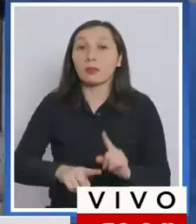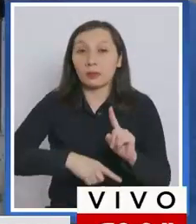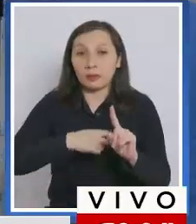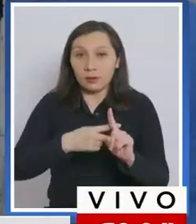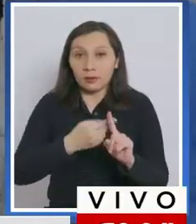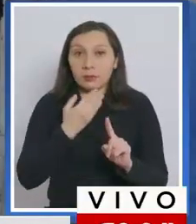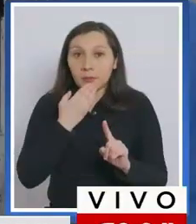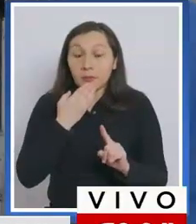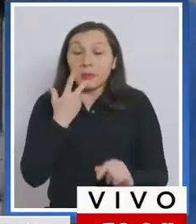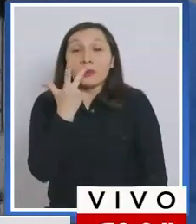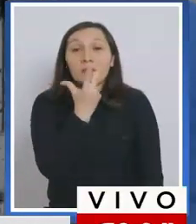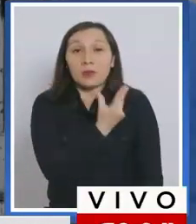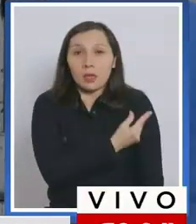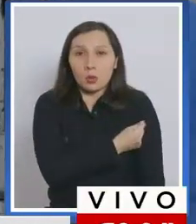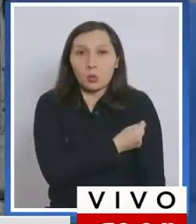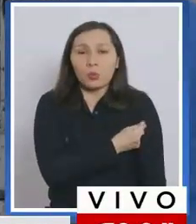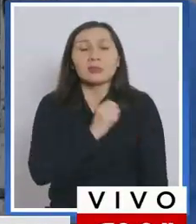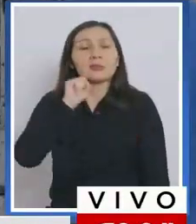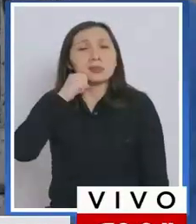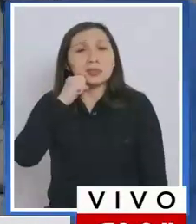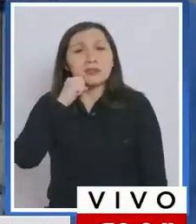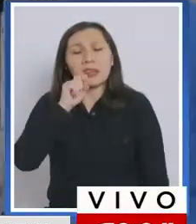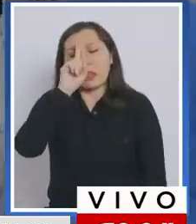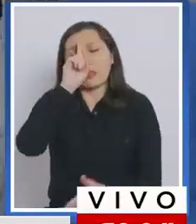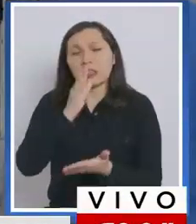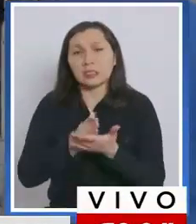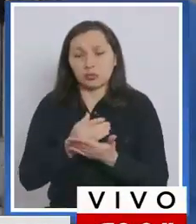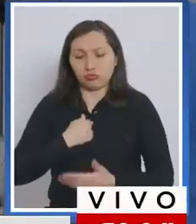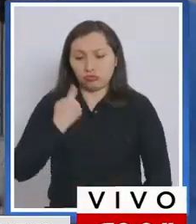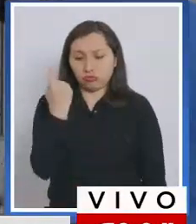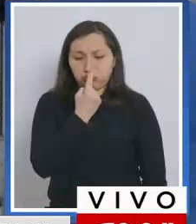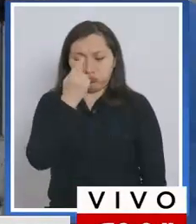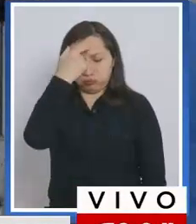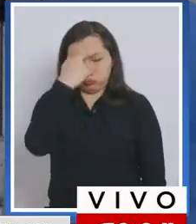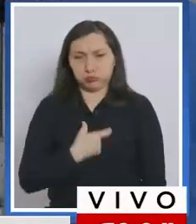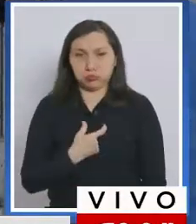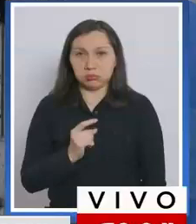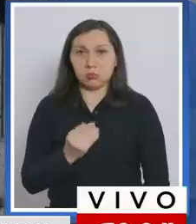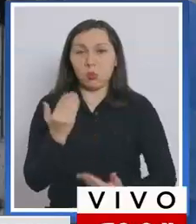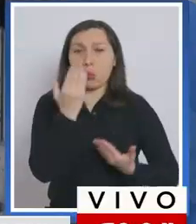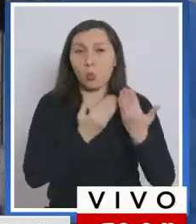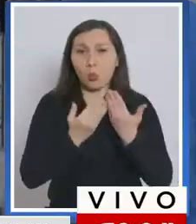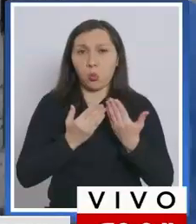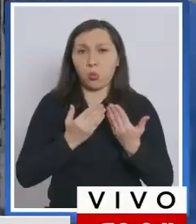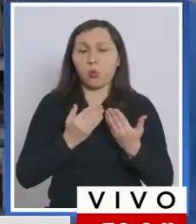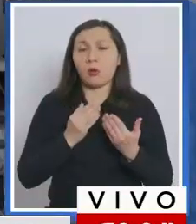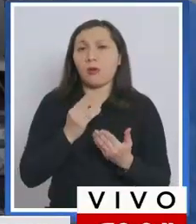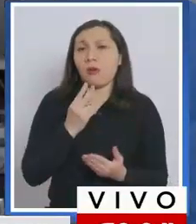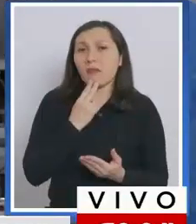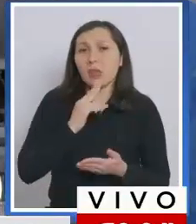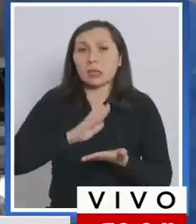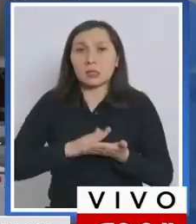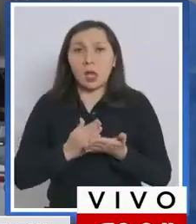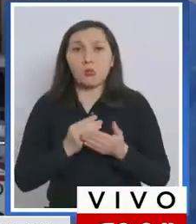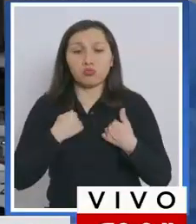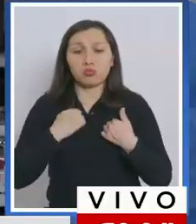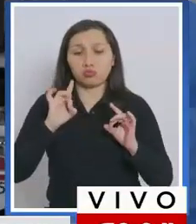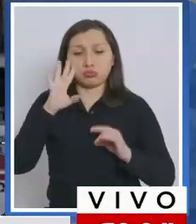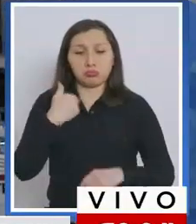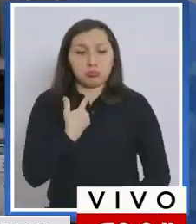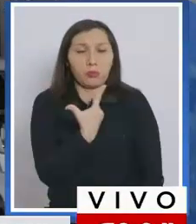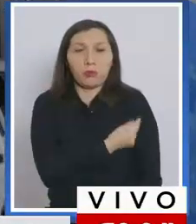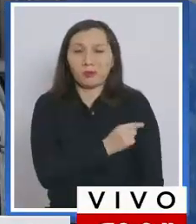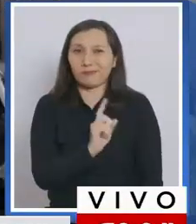la vacunación no es una decisión individual para proteger solo la salud de quien se vacuna